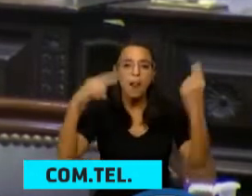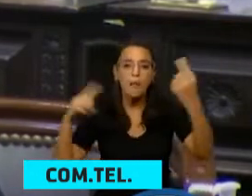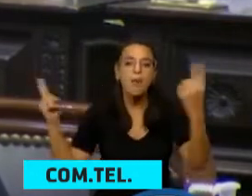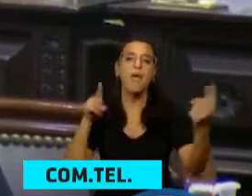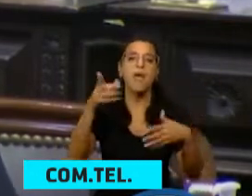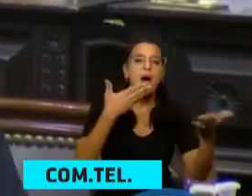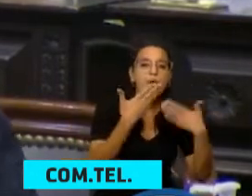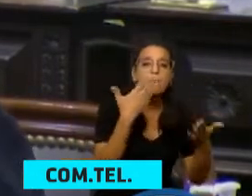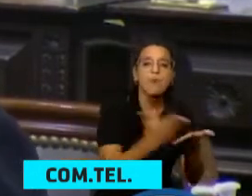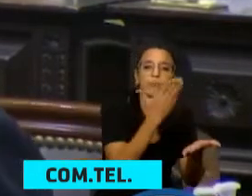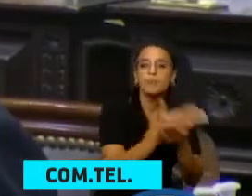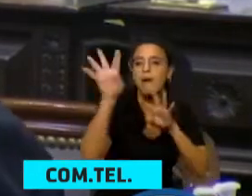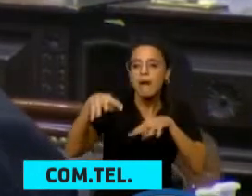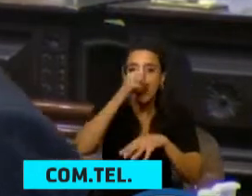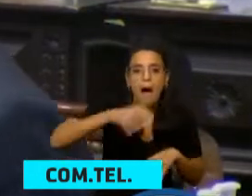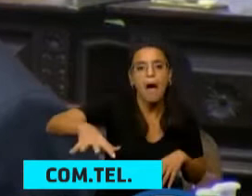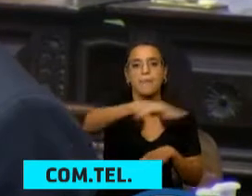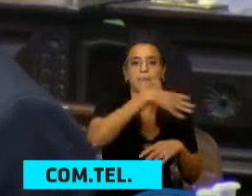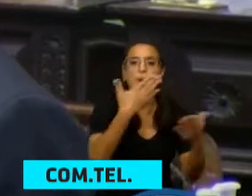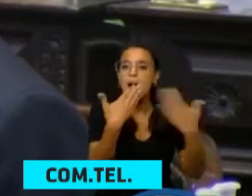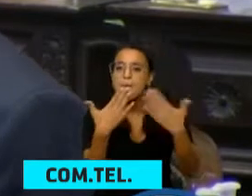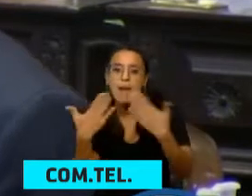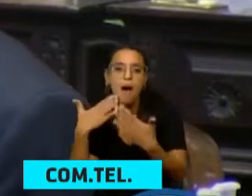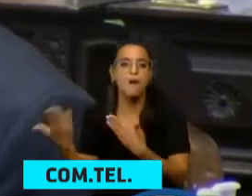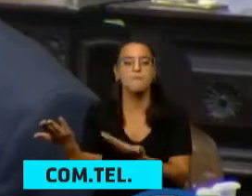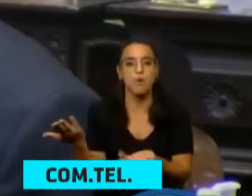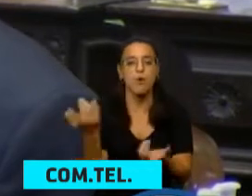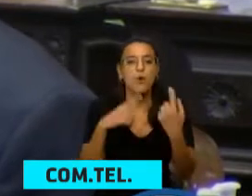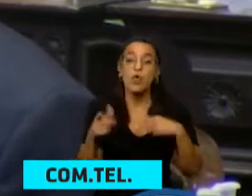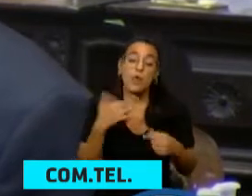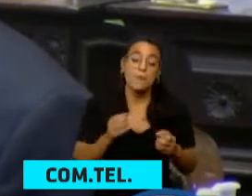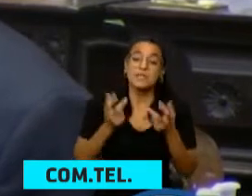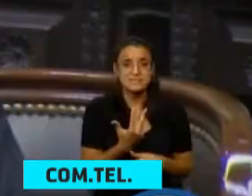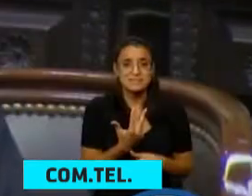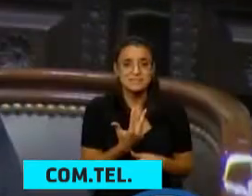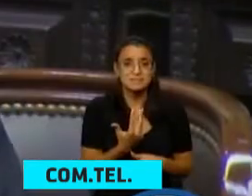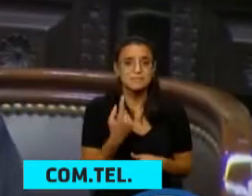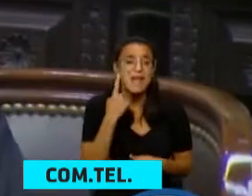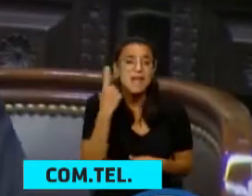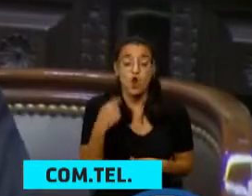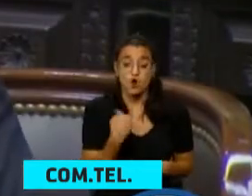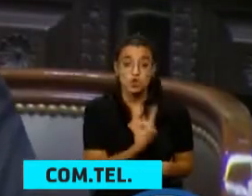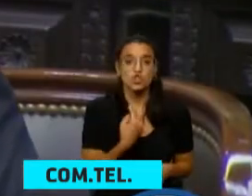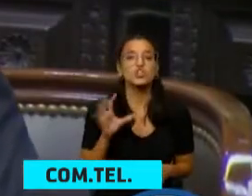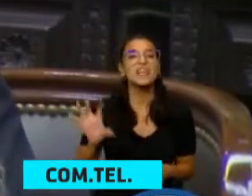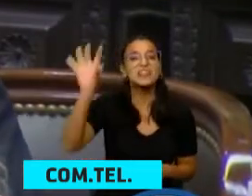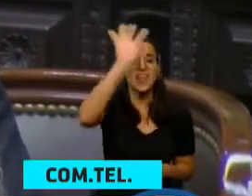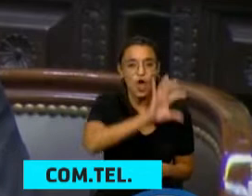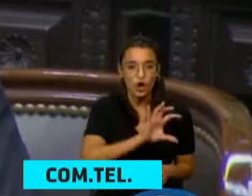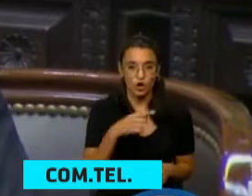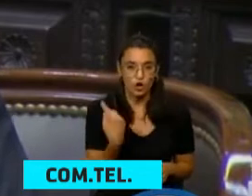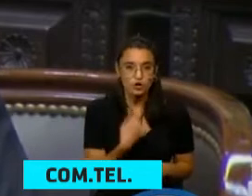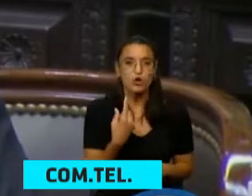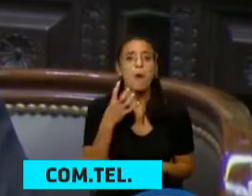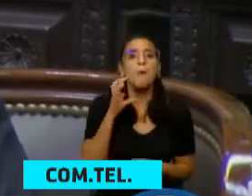por boleta tradicional. Claro. Esta metodología lo que hace es que vas a tener la foto de presidente y